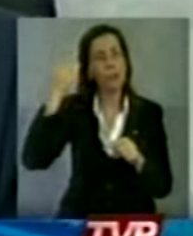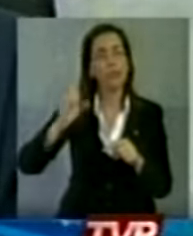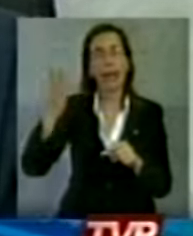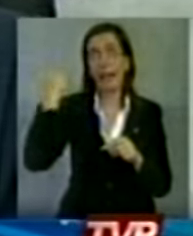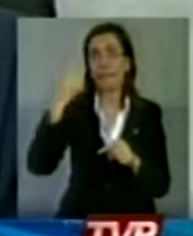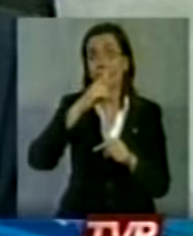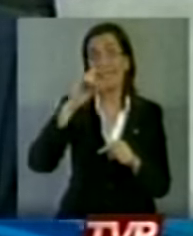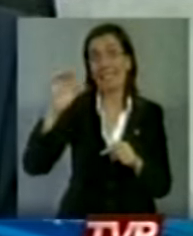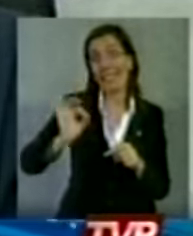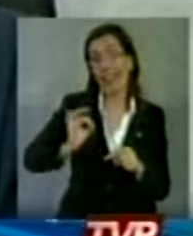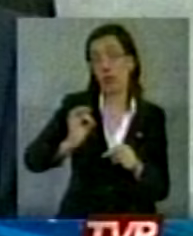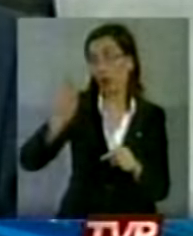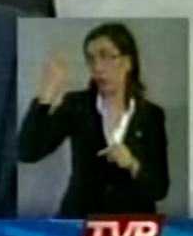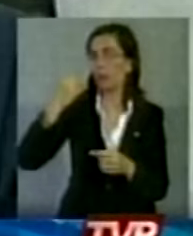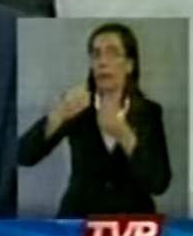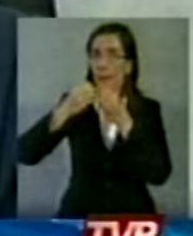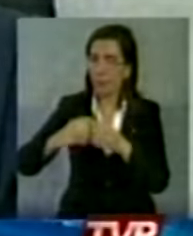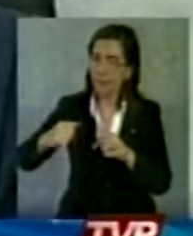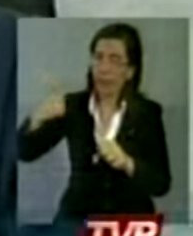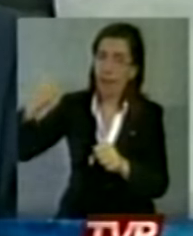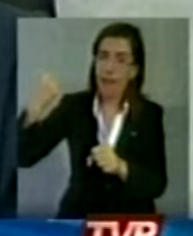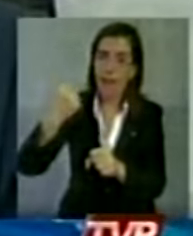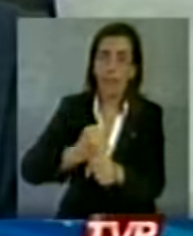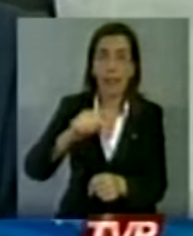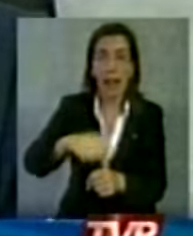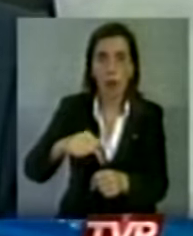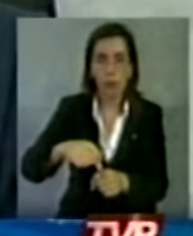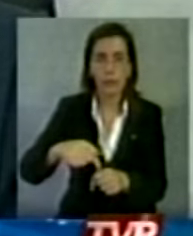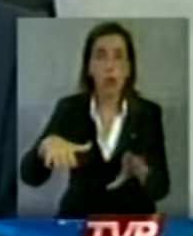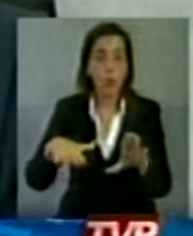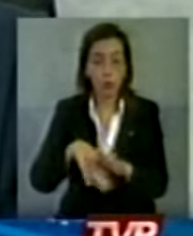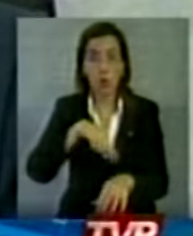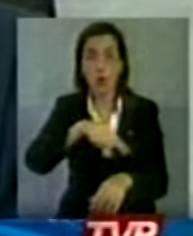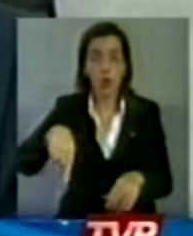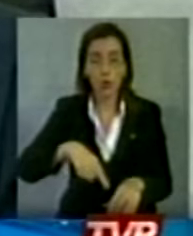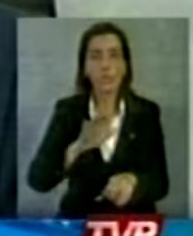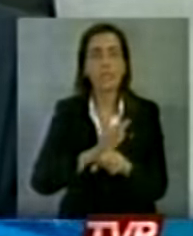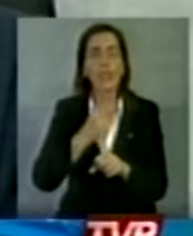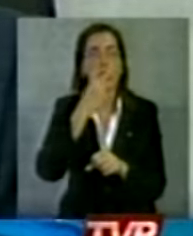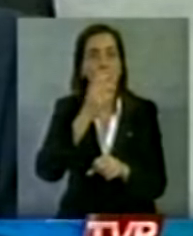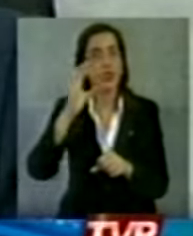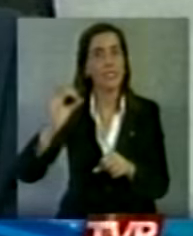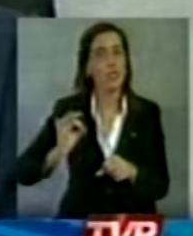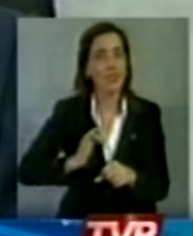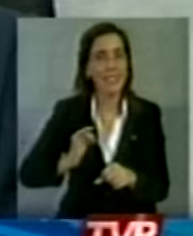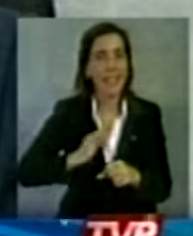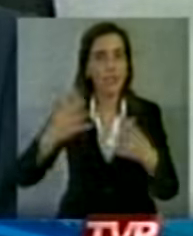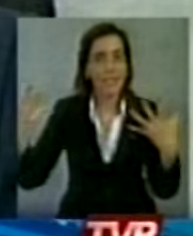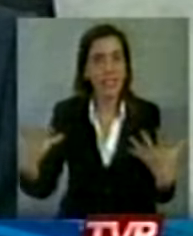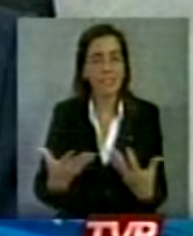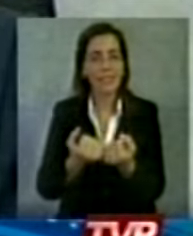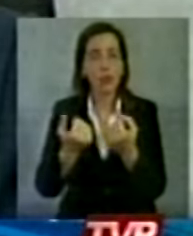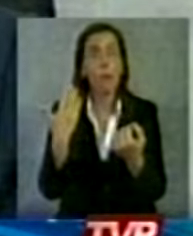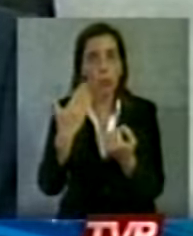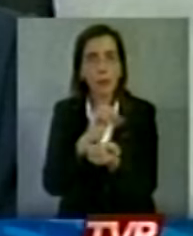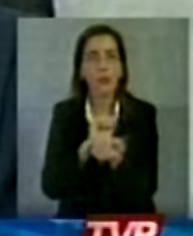centenario, hoy nosotros, la generación del bicentenario, podemos